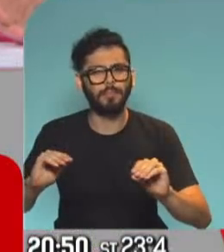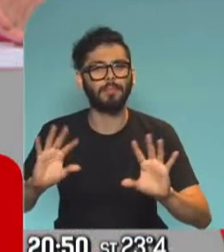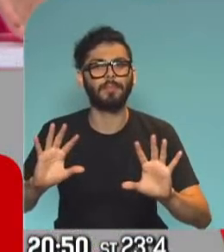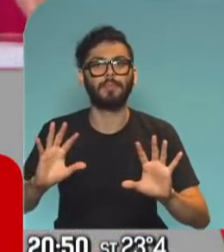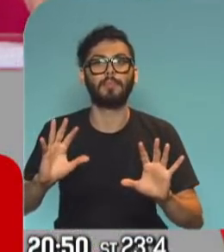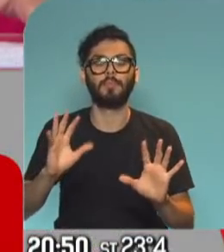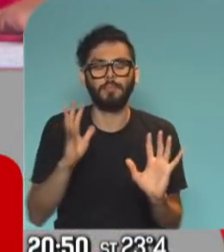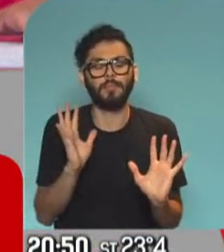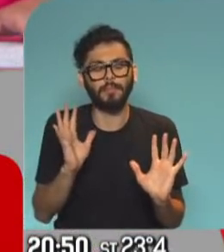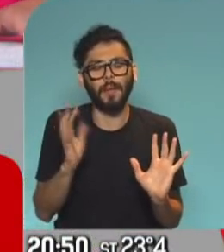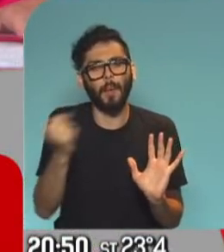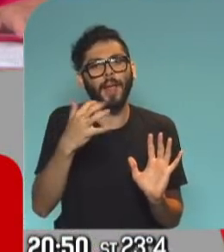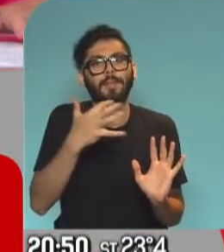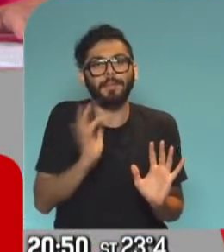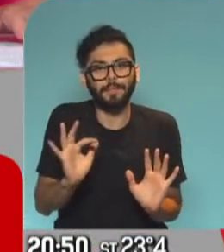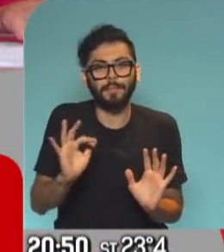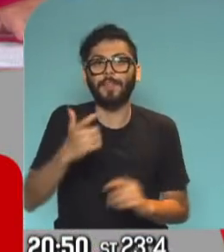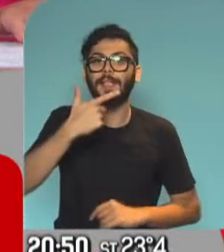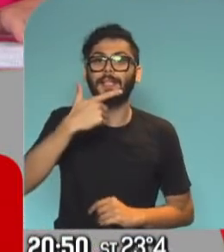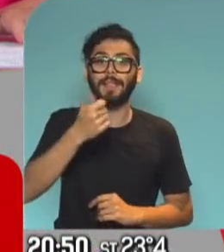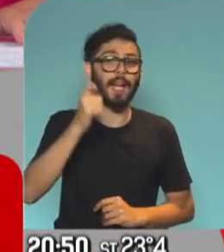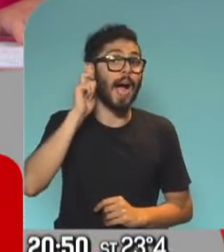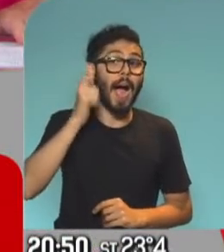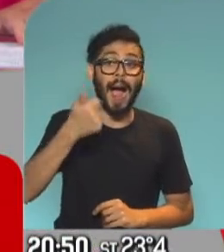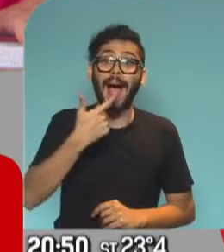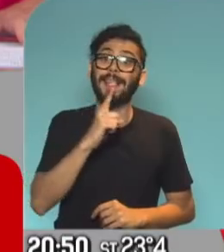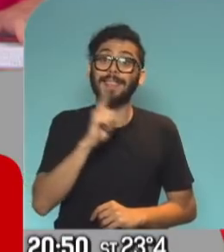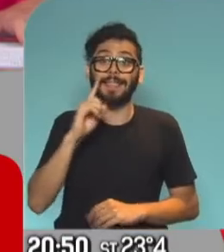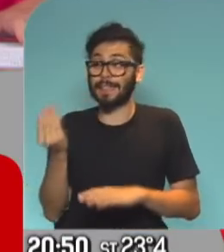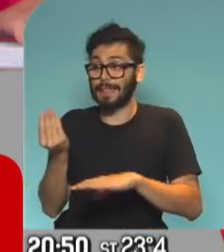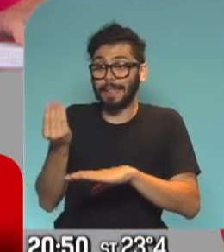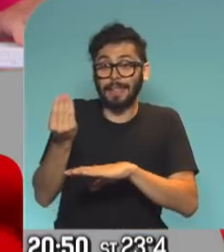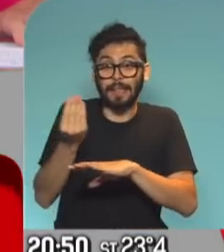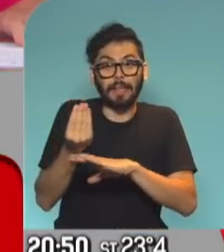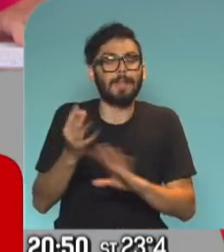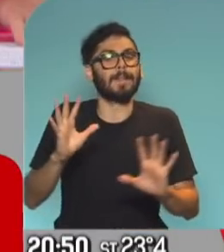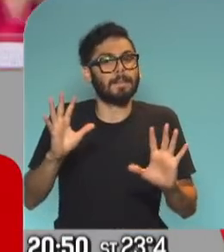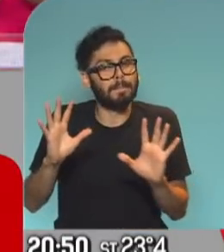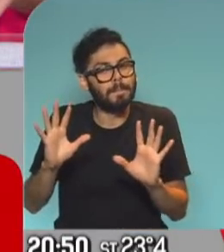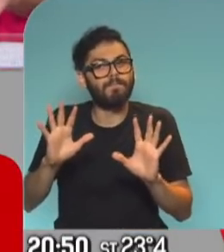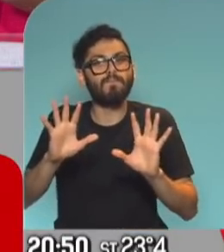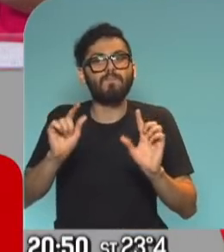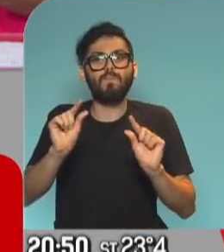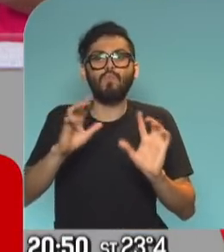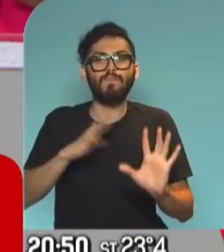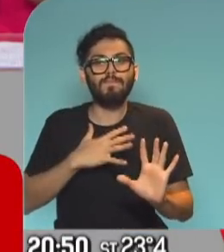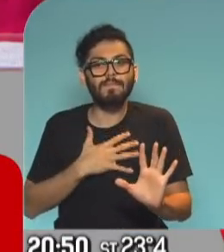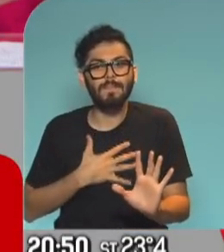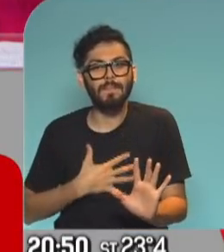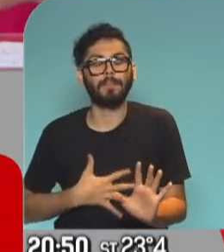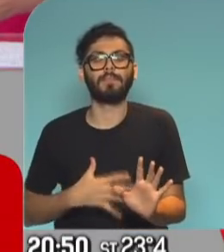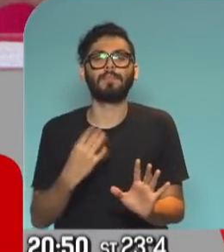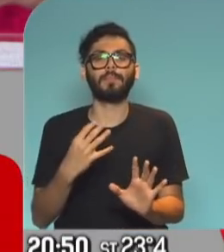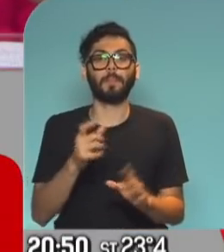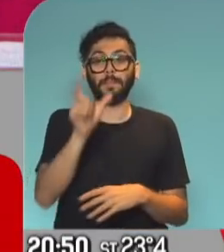la presencia también de Francisco Sagasti ha llevado un poco de calma al escenario político peruano. Básicamente, ¿por qué? Porque es